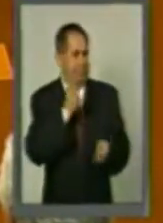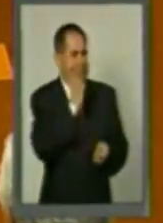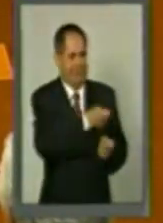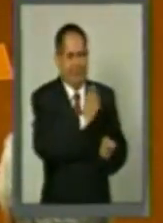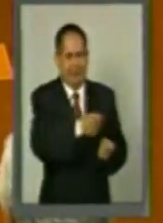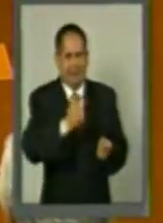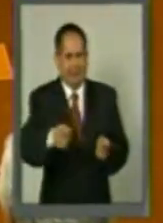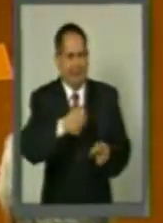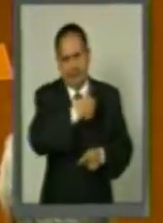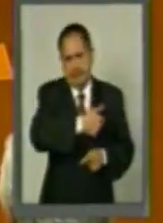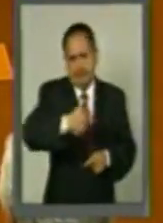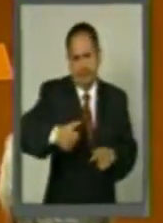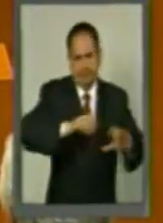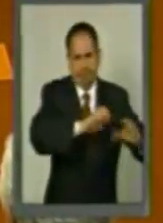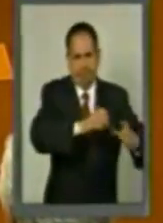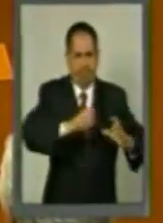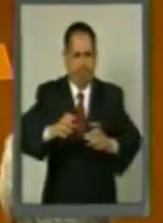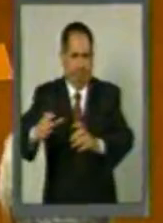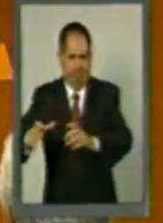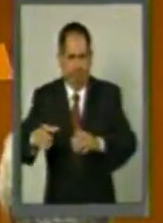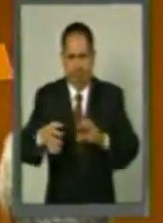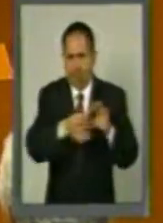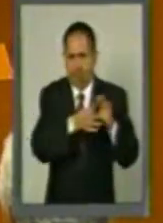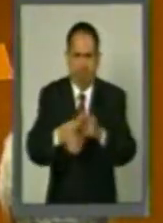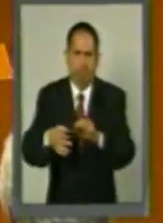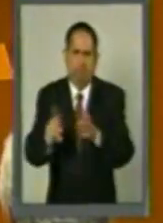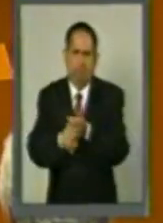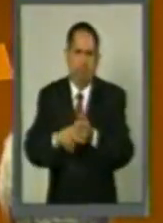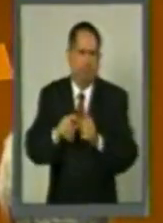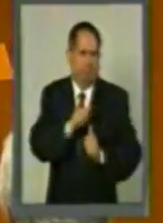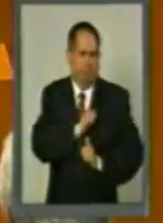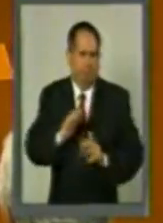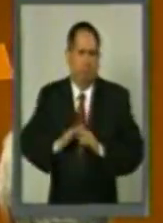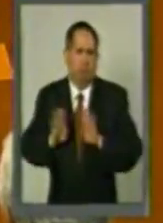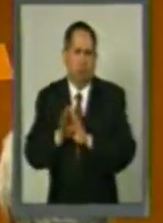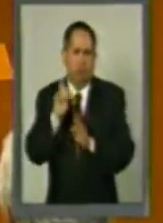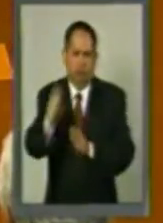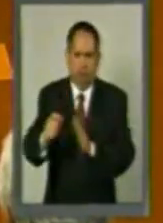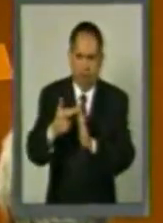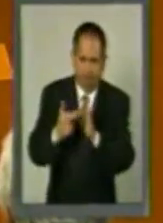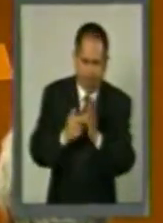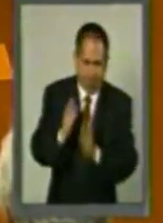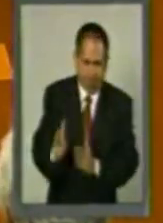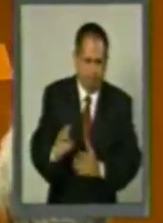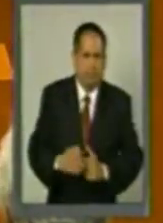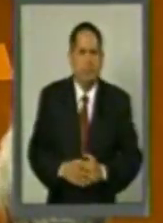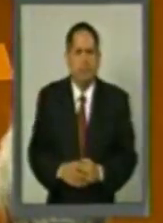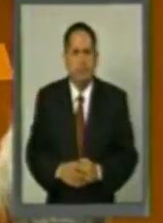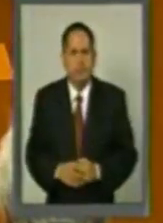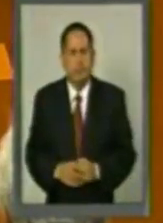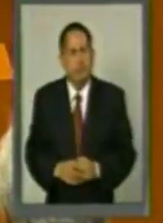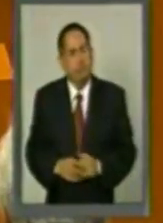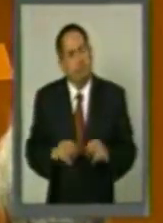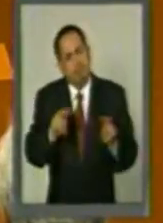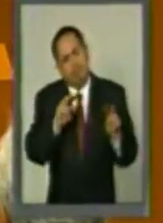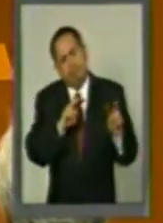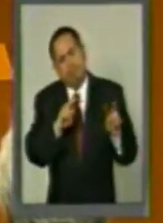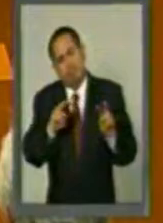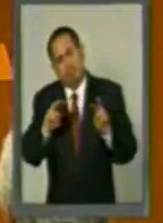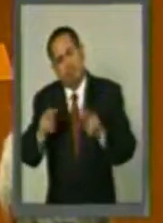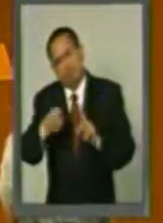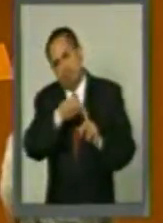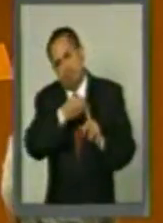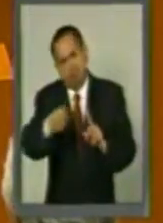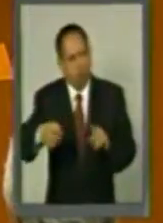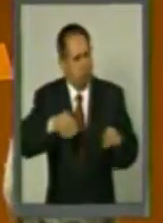las funciones de las Fuerzas Armadas en esta tarea. Hemos observado la labor